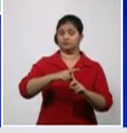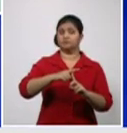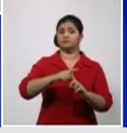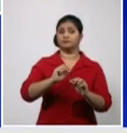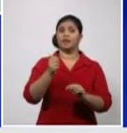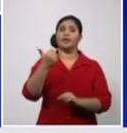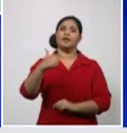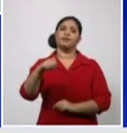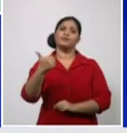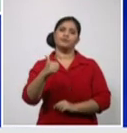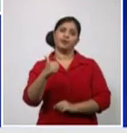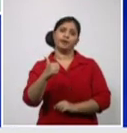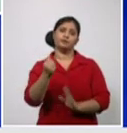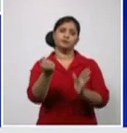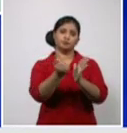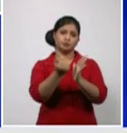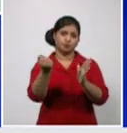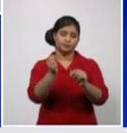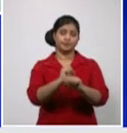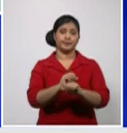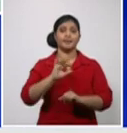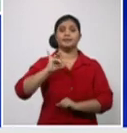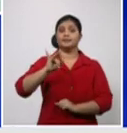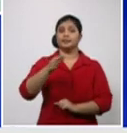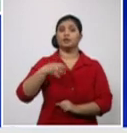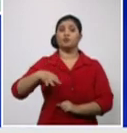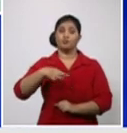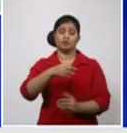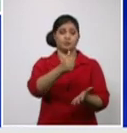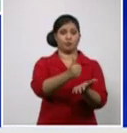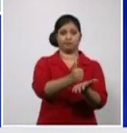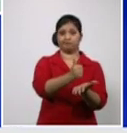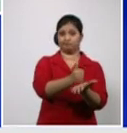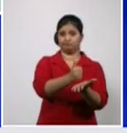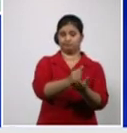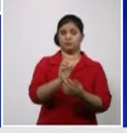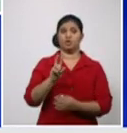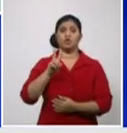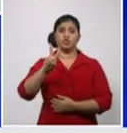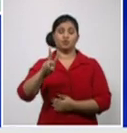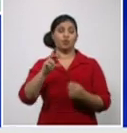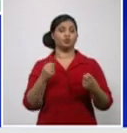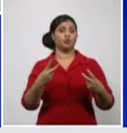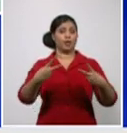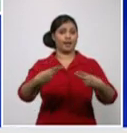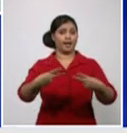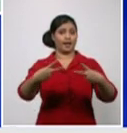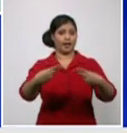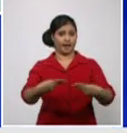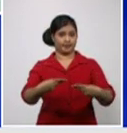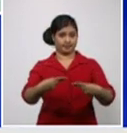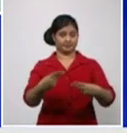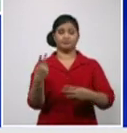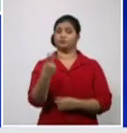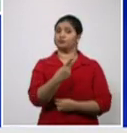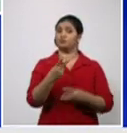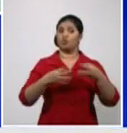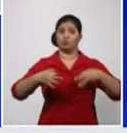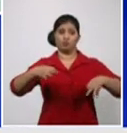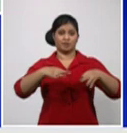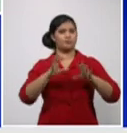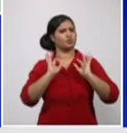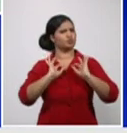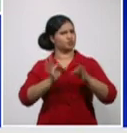casos, 7 en el municipio de Matanza, 2 en el de Cárdenas. Estos 2 municipios es donde ha